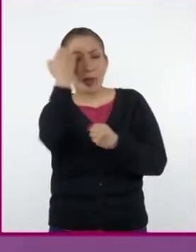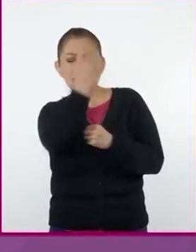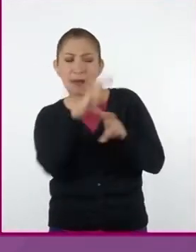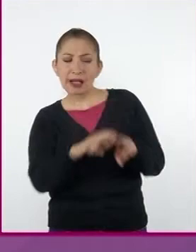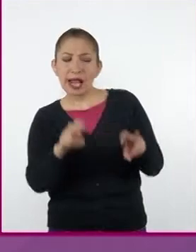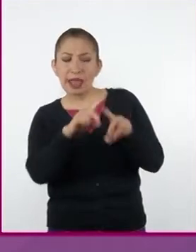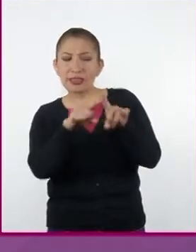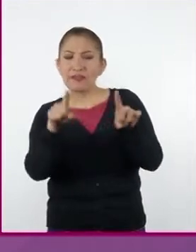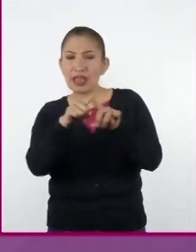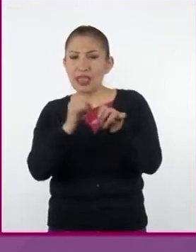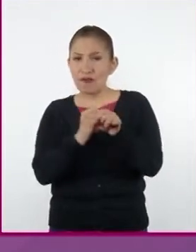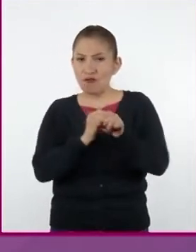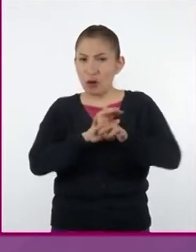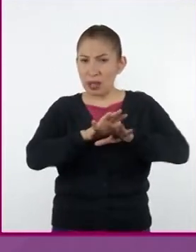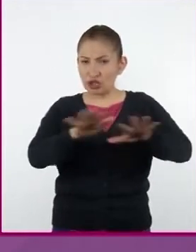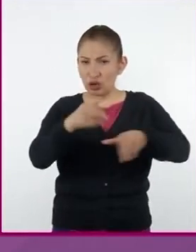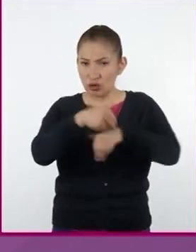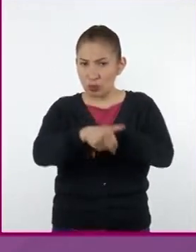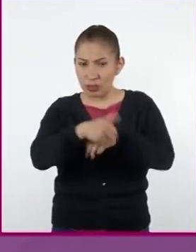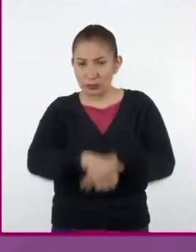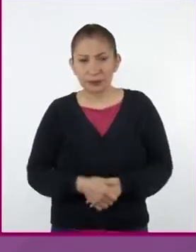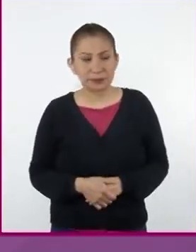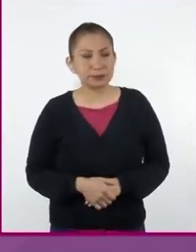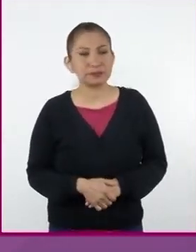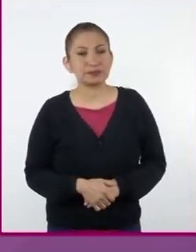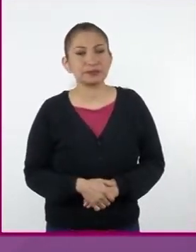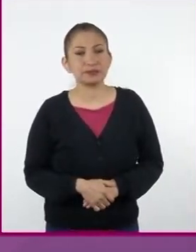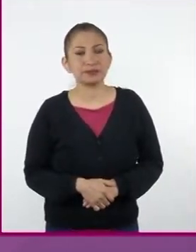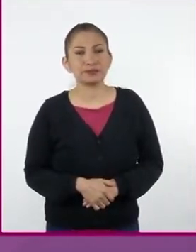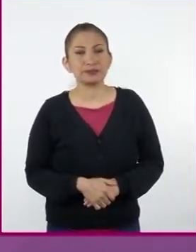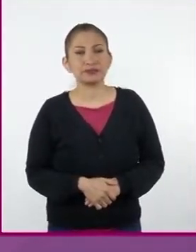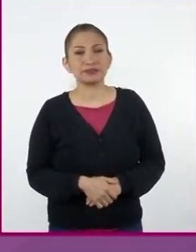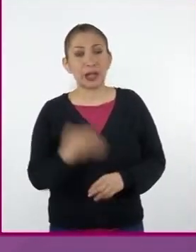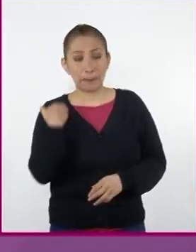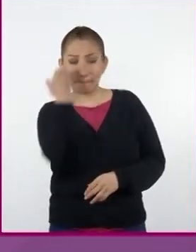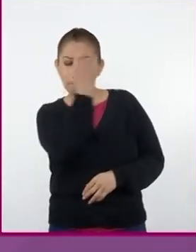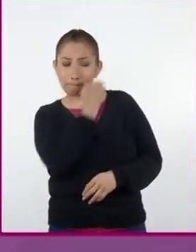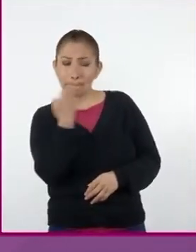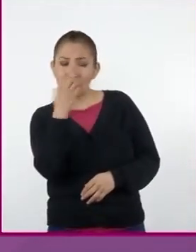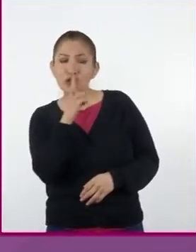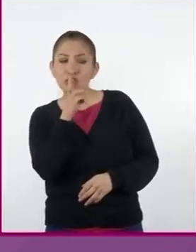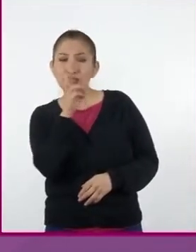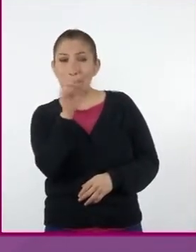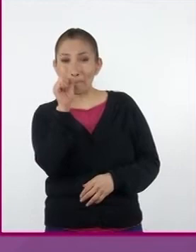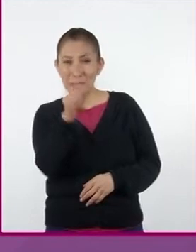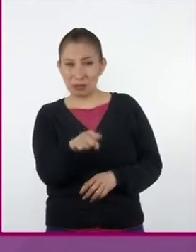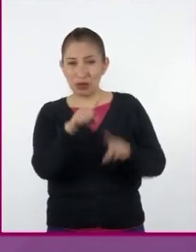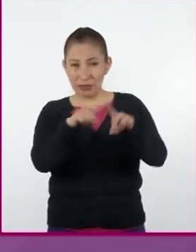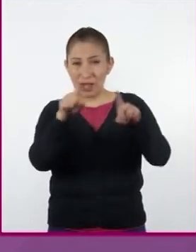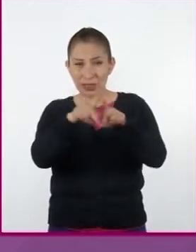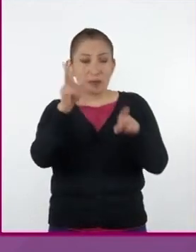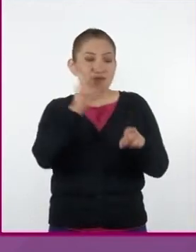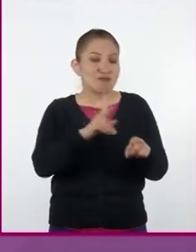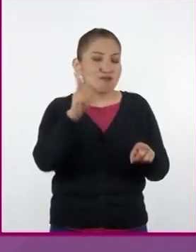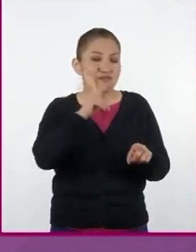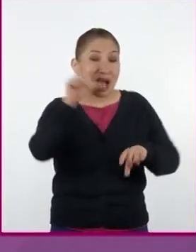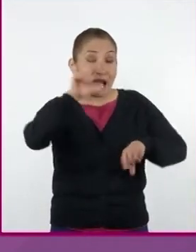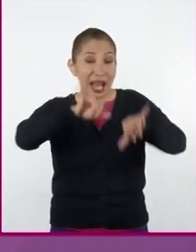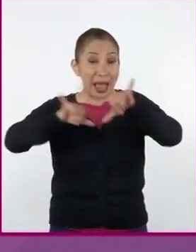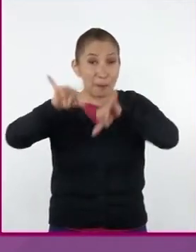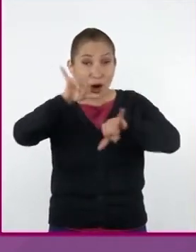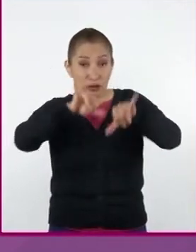de distintos datos. Por ejemplo, al analizar los resultados obtenidos de diversos experimentos de